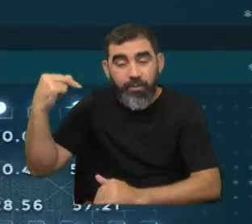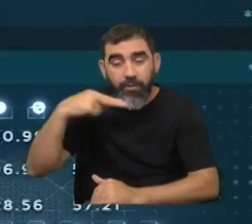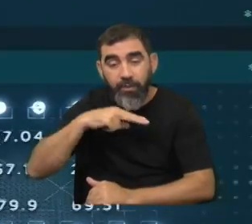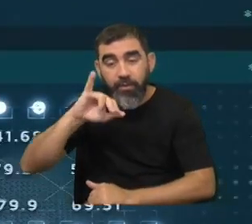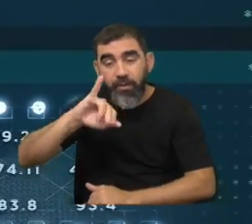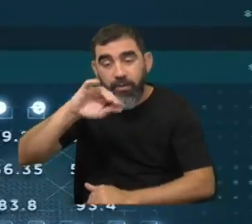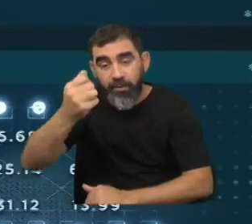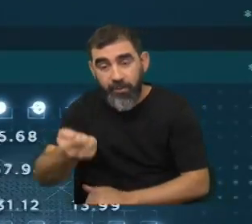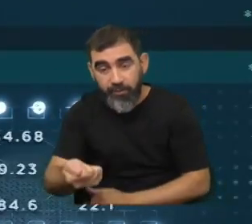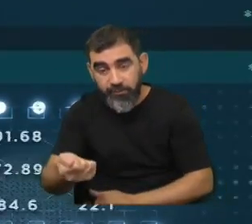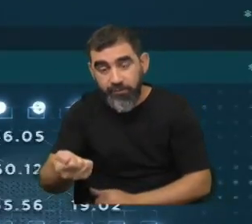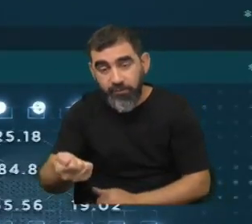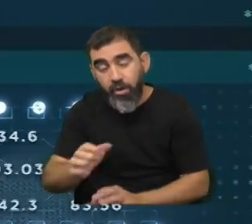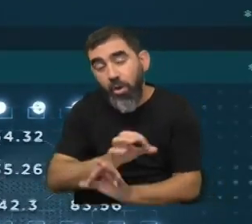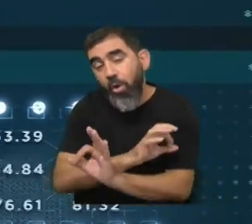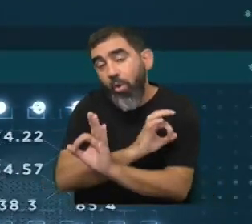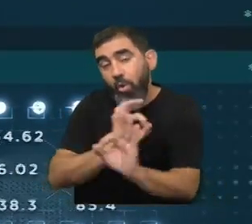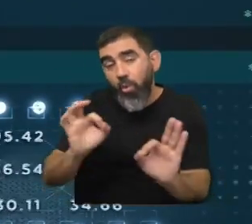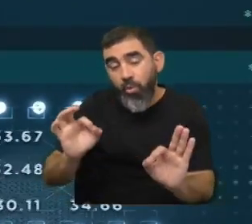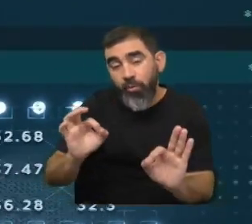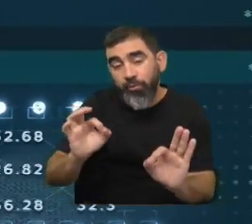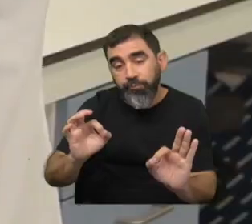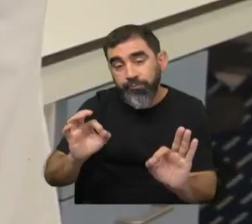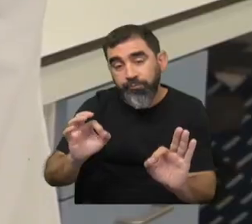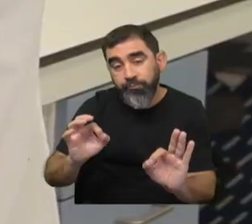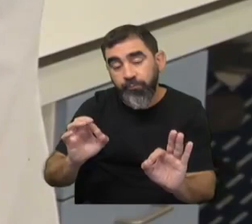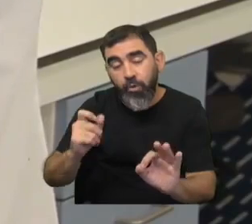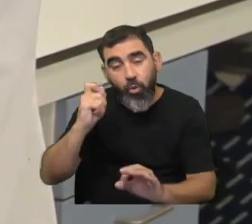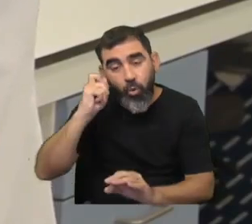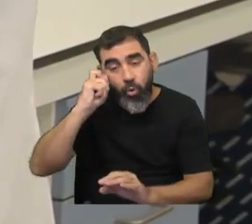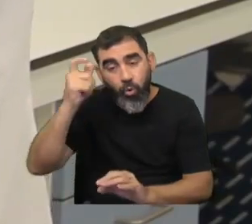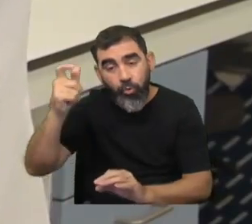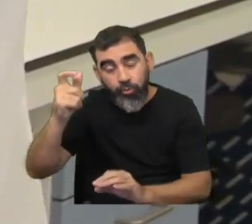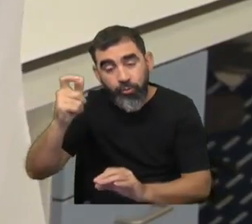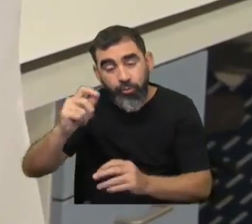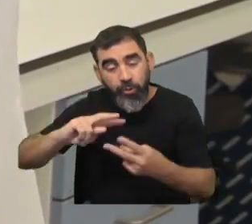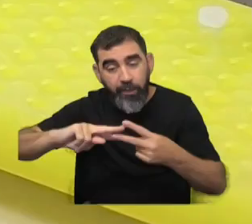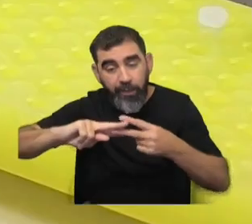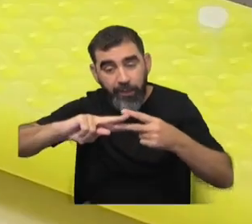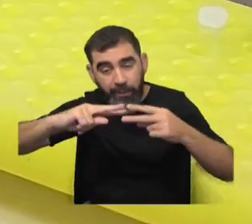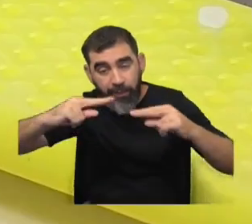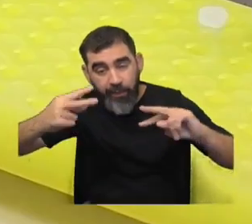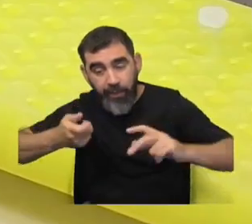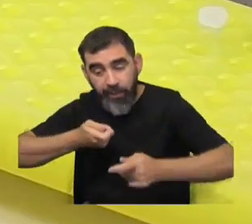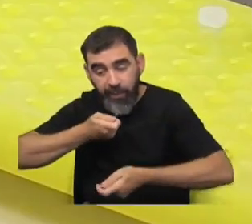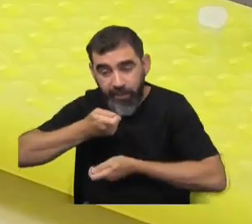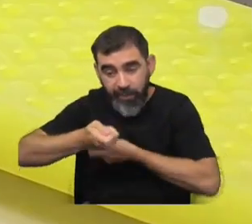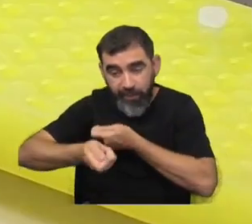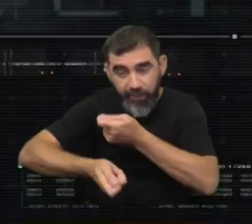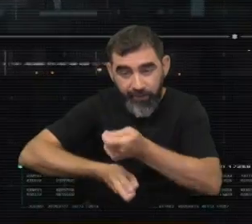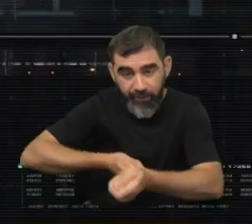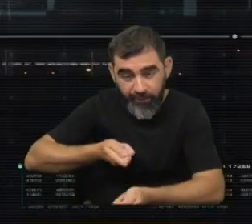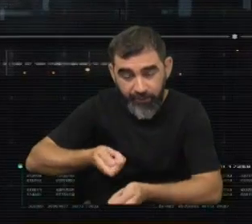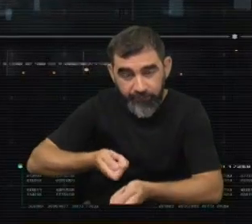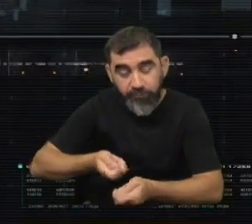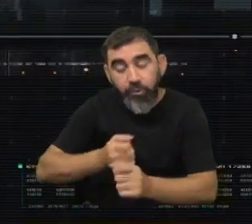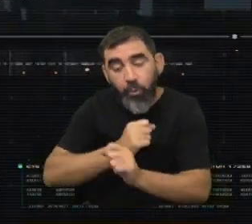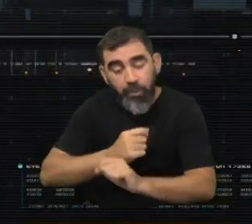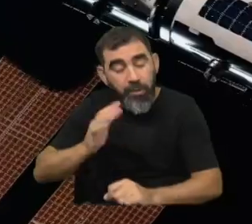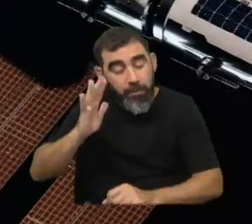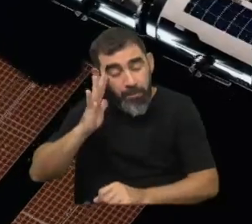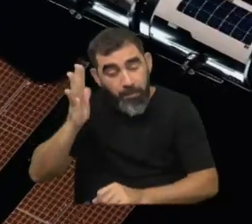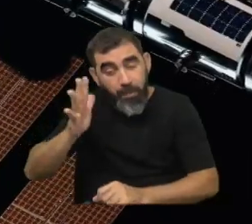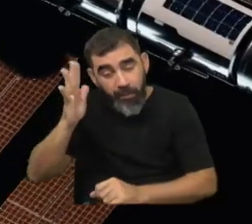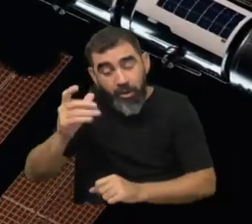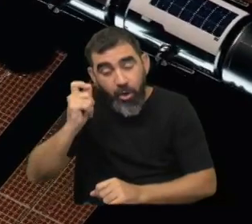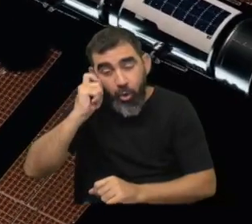artificial, podríamos pensar en el conocimiento de la genética y la intervención genética, podríamos pensar también